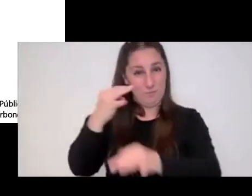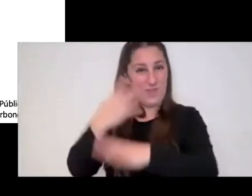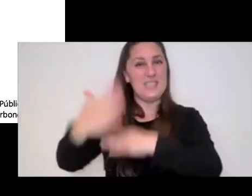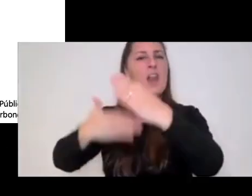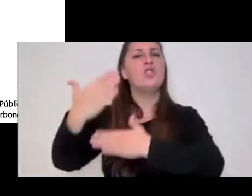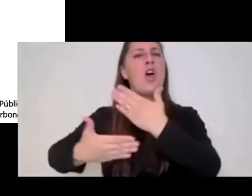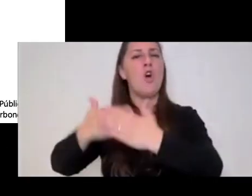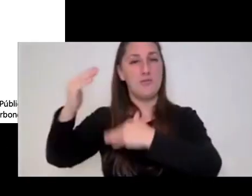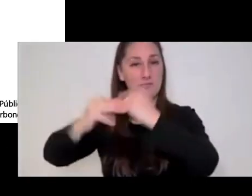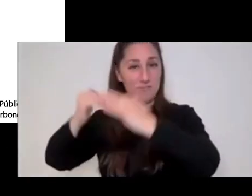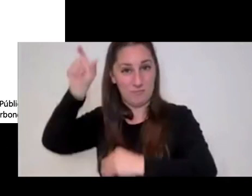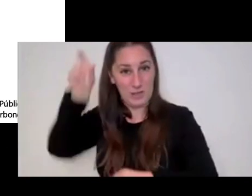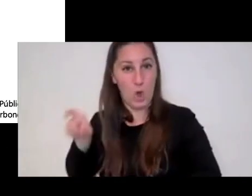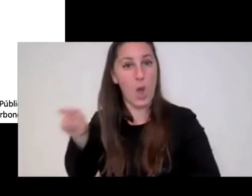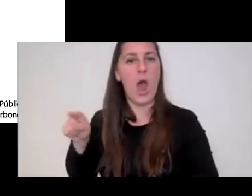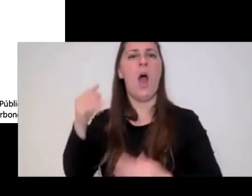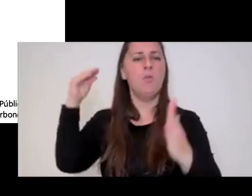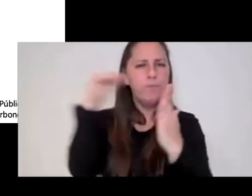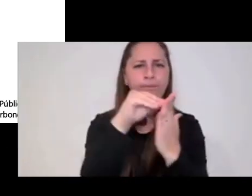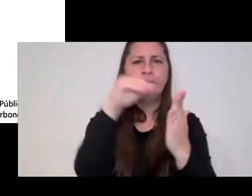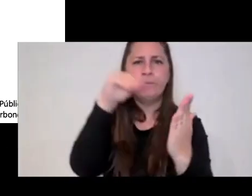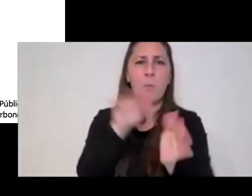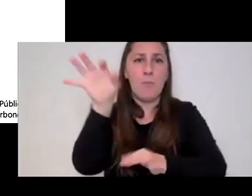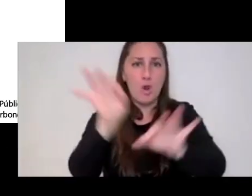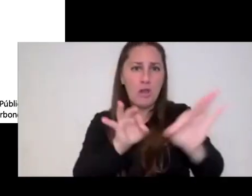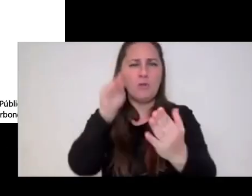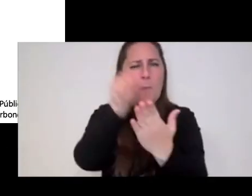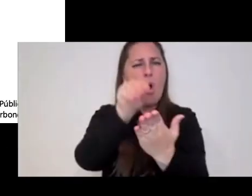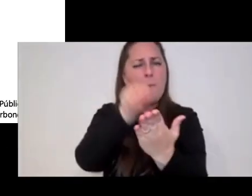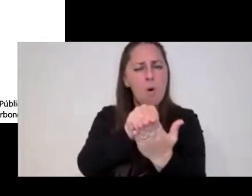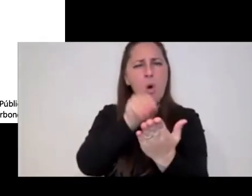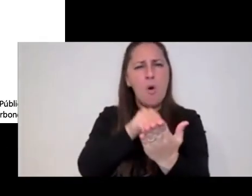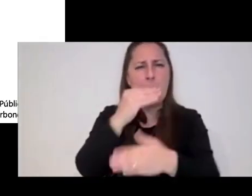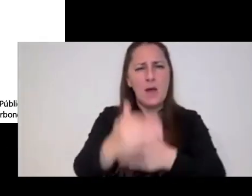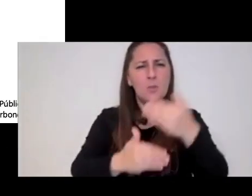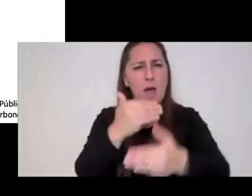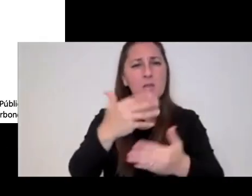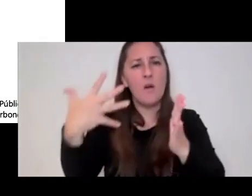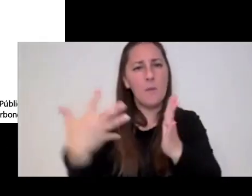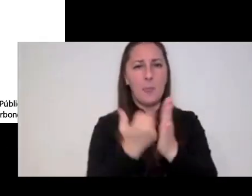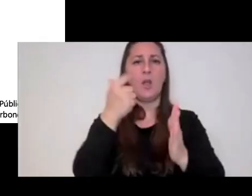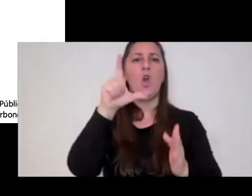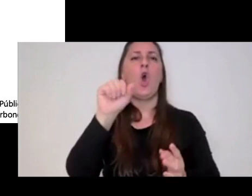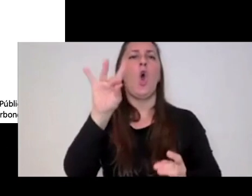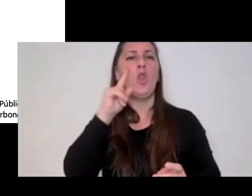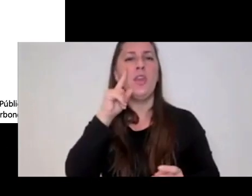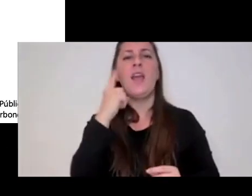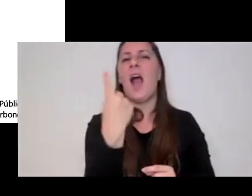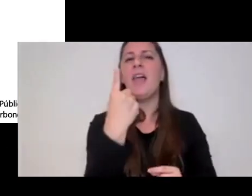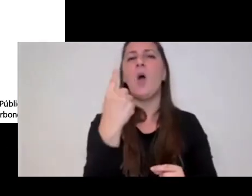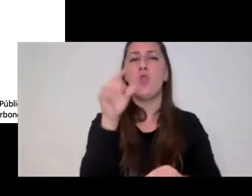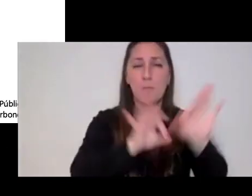logra realizar el registro de ese proyecto, va a obtener lo que llama el COPI, el código de cada uno de los proyectos